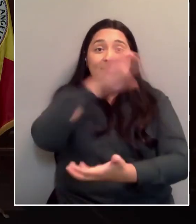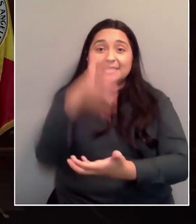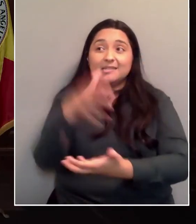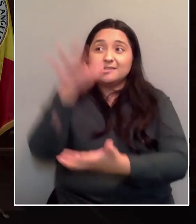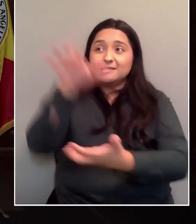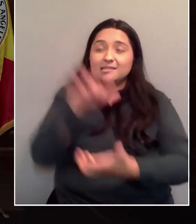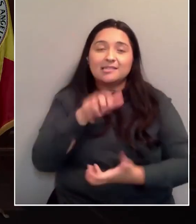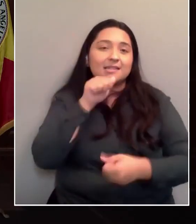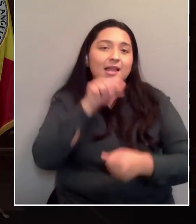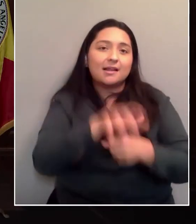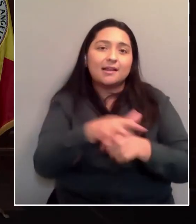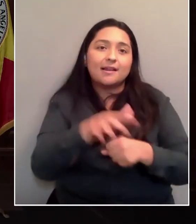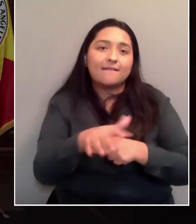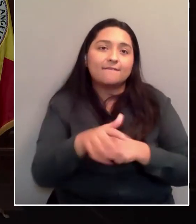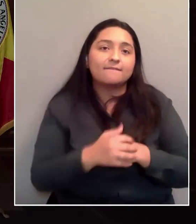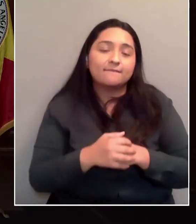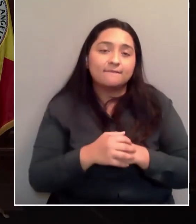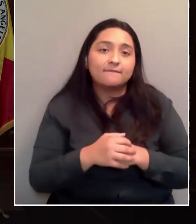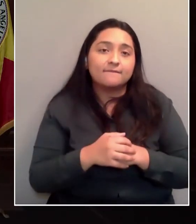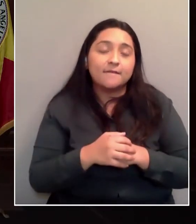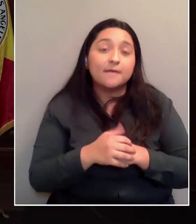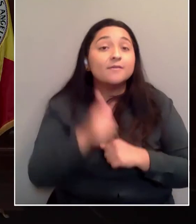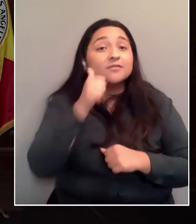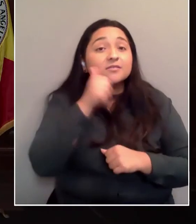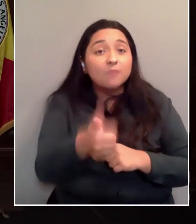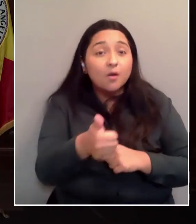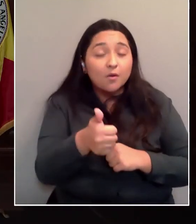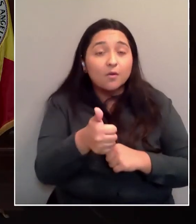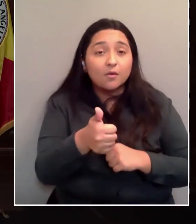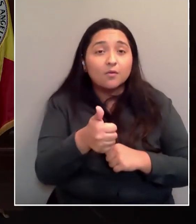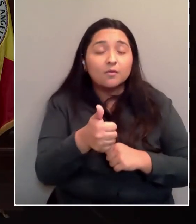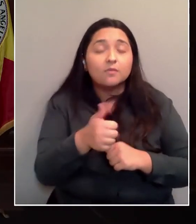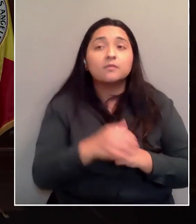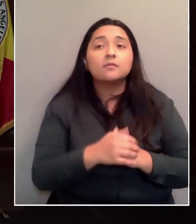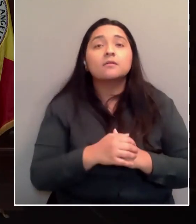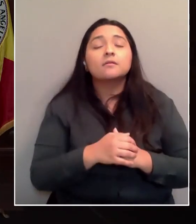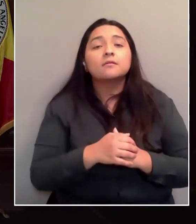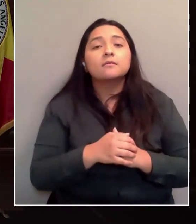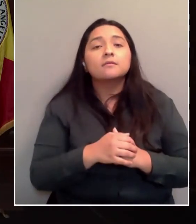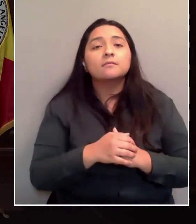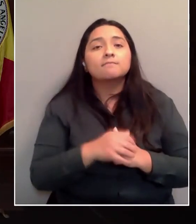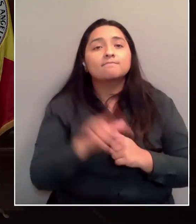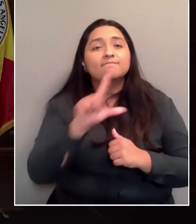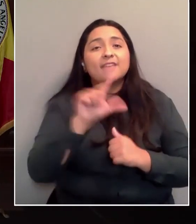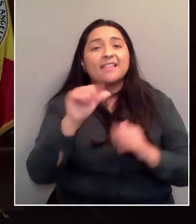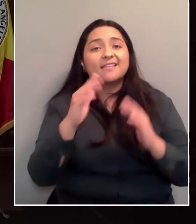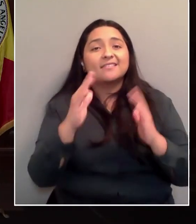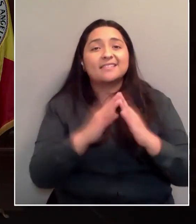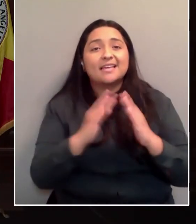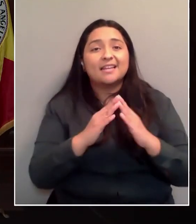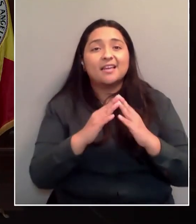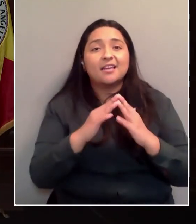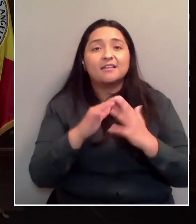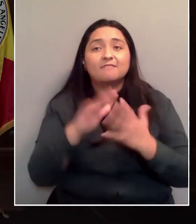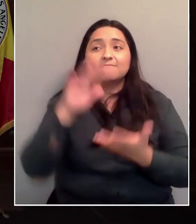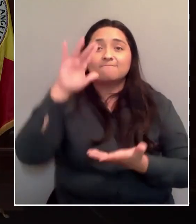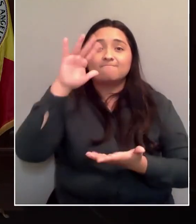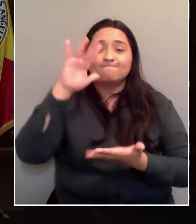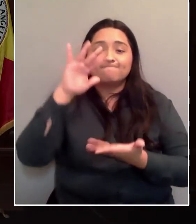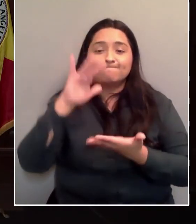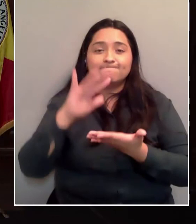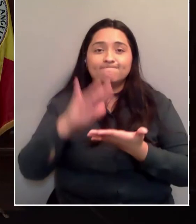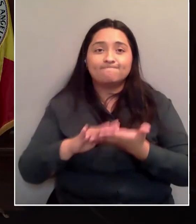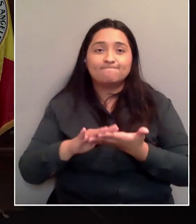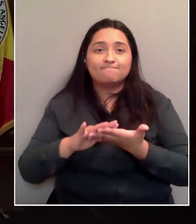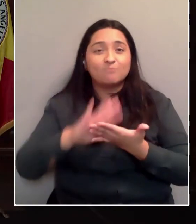Mañana, la ciudad habrá acabado su provisión de vacunas moderna para la primera